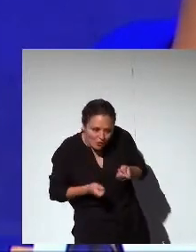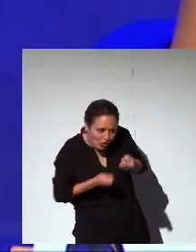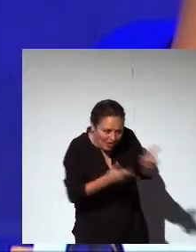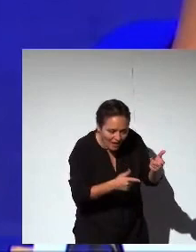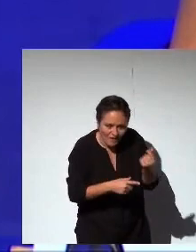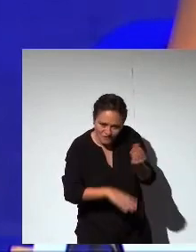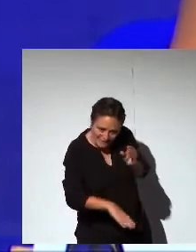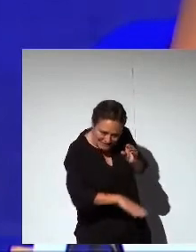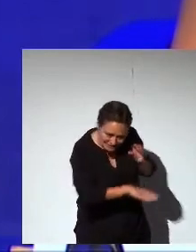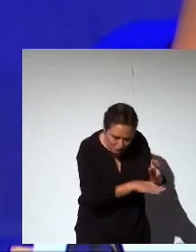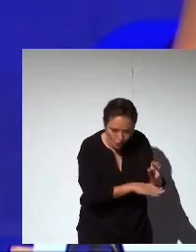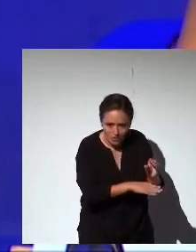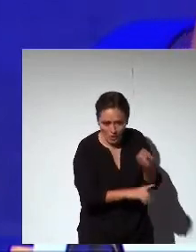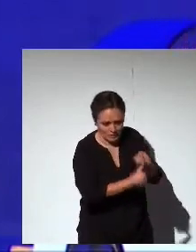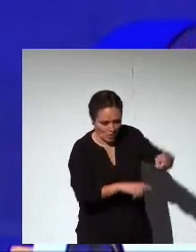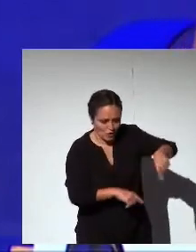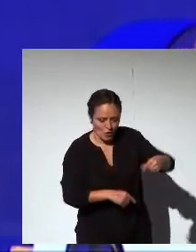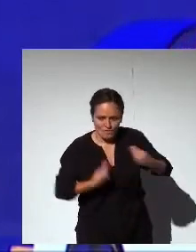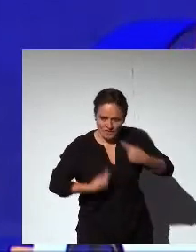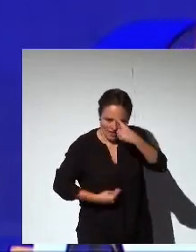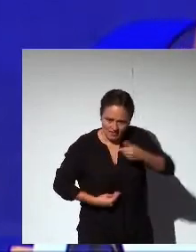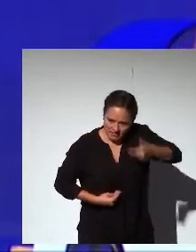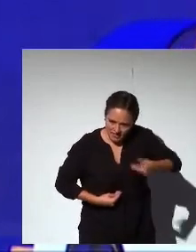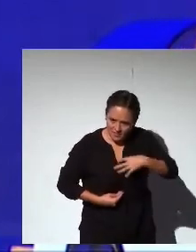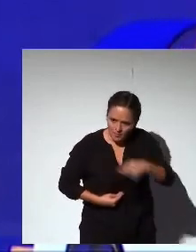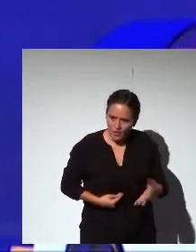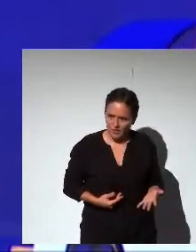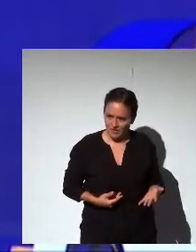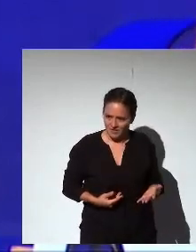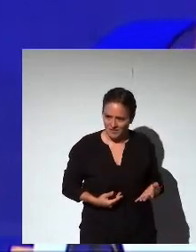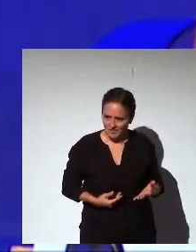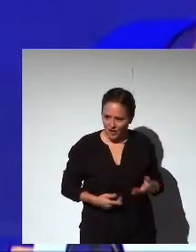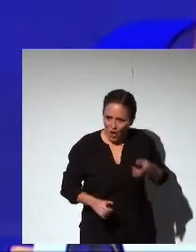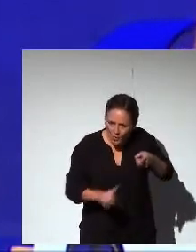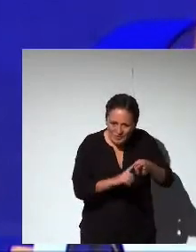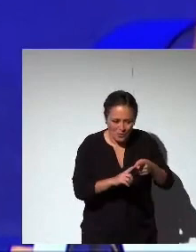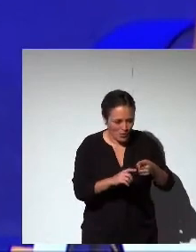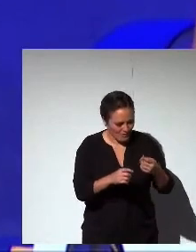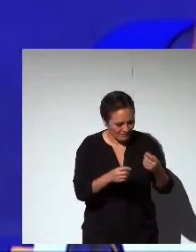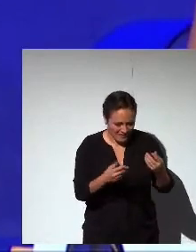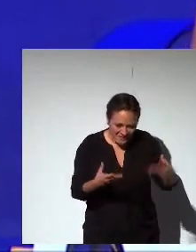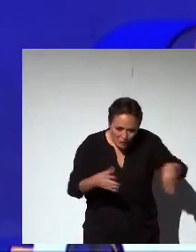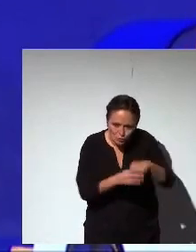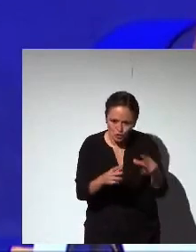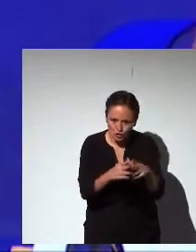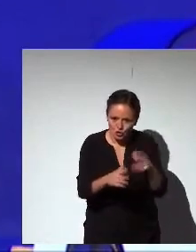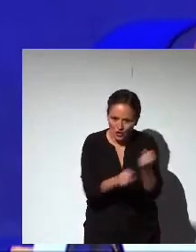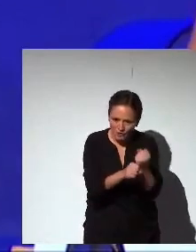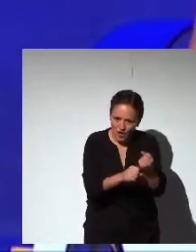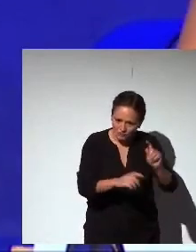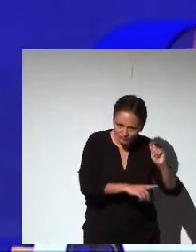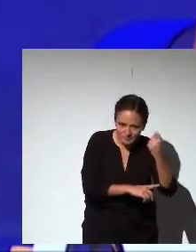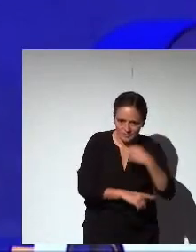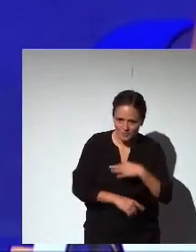financiación para que tengan una vida lo más digna posible, para que ustedes puedan trabajar en su inclusión sociolaboral. Y para eso yo creo que